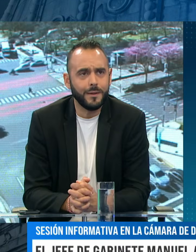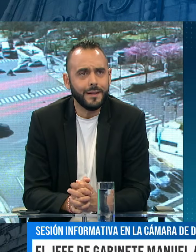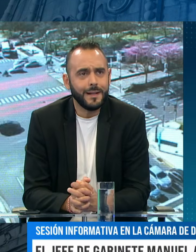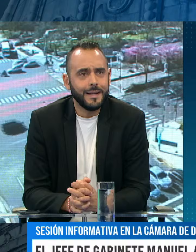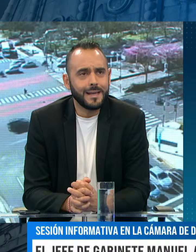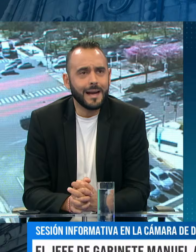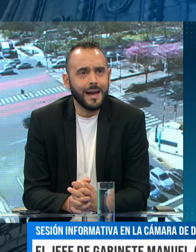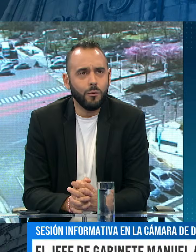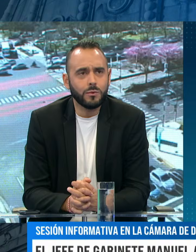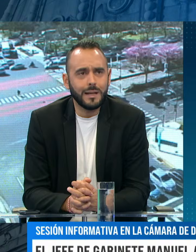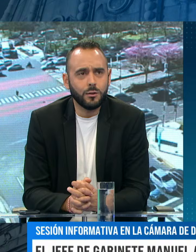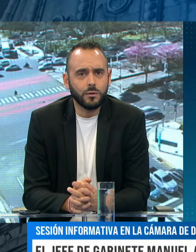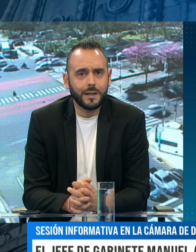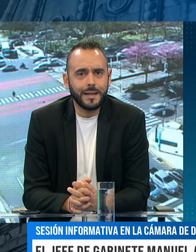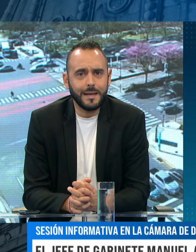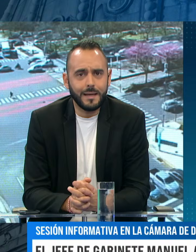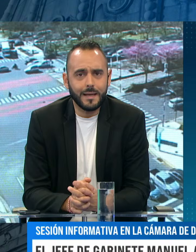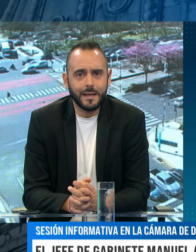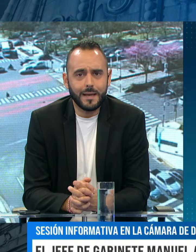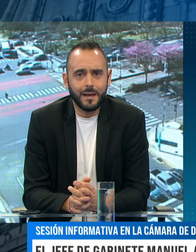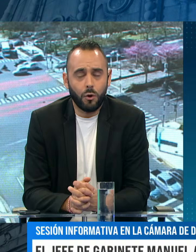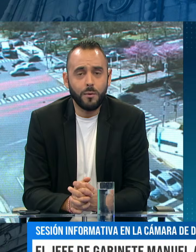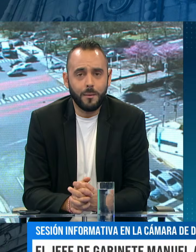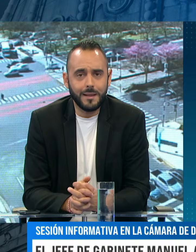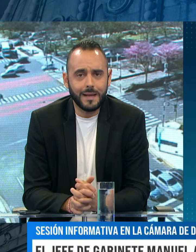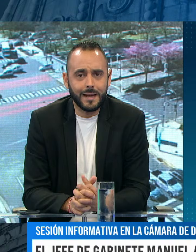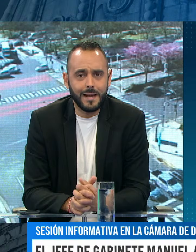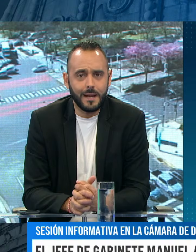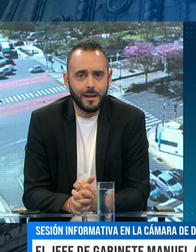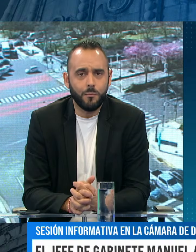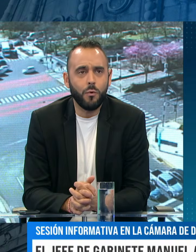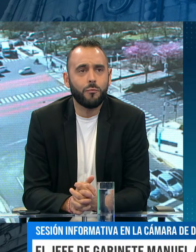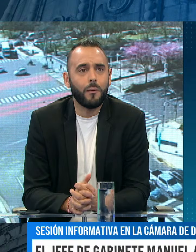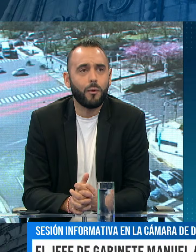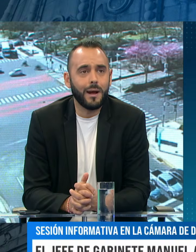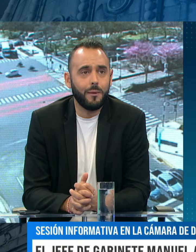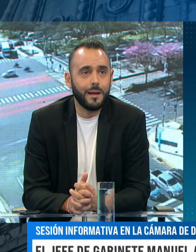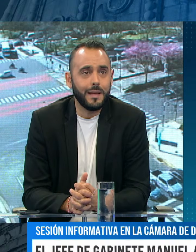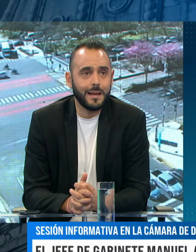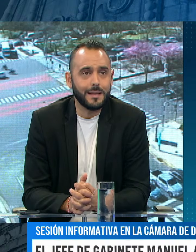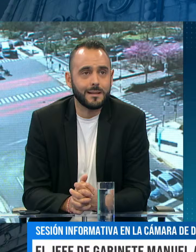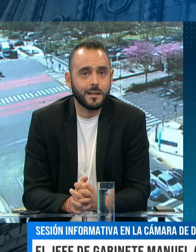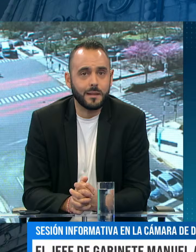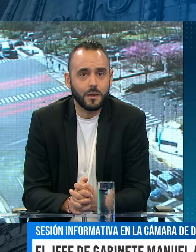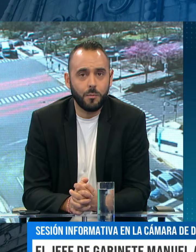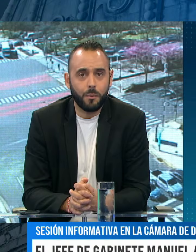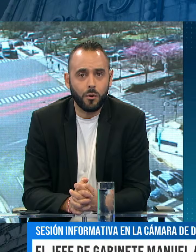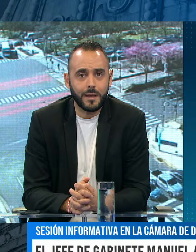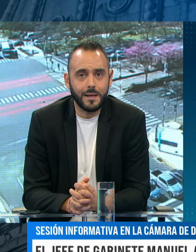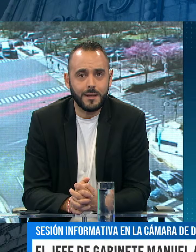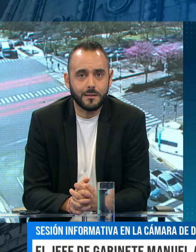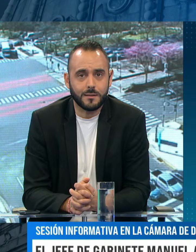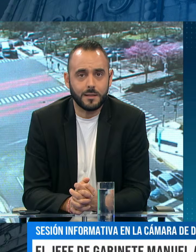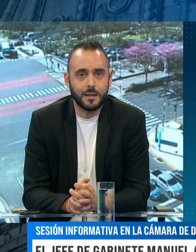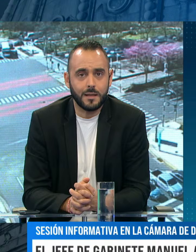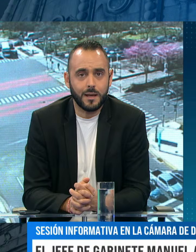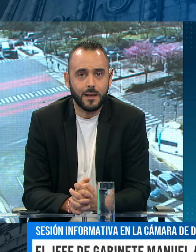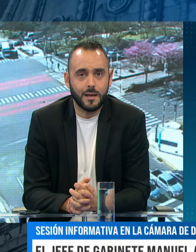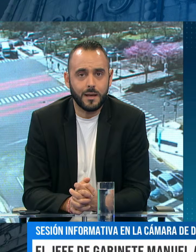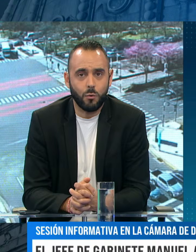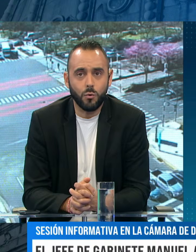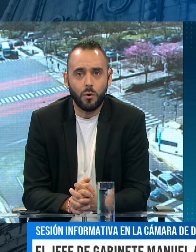tiempo. Y acá un dato que obviamente que es muy favorable en este sentido, porque